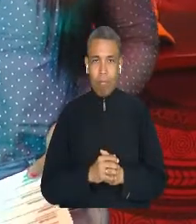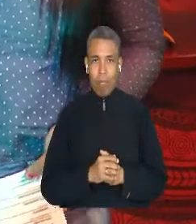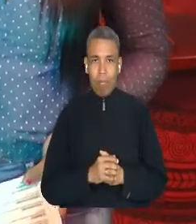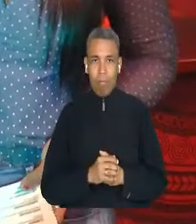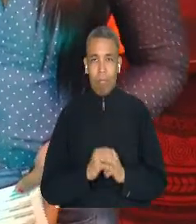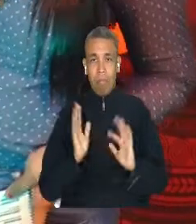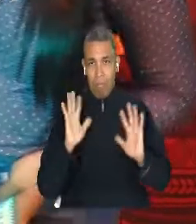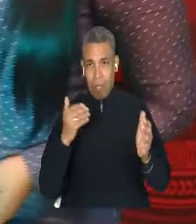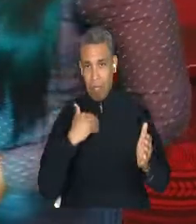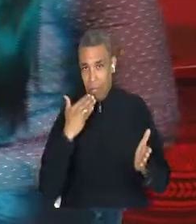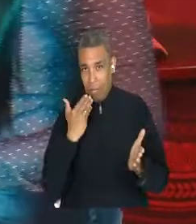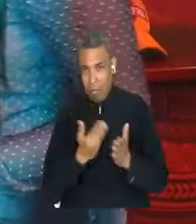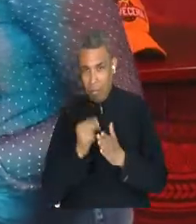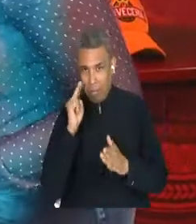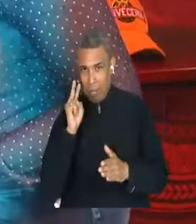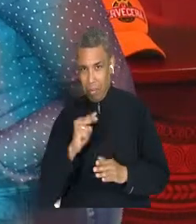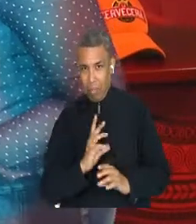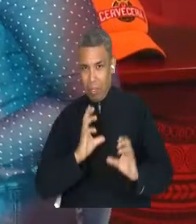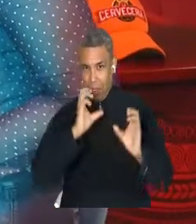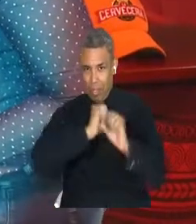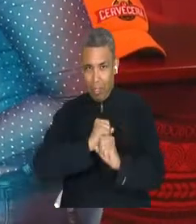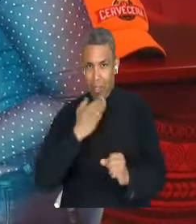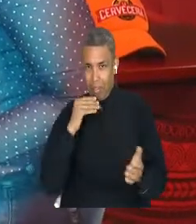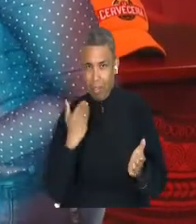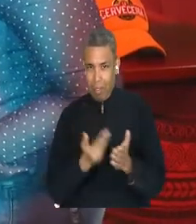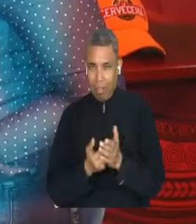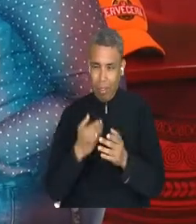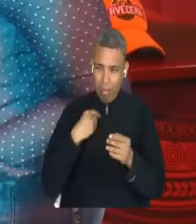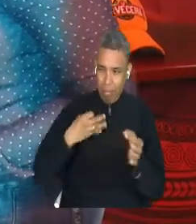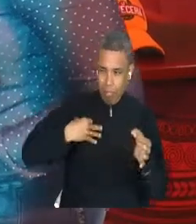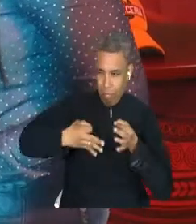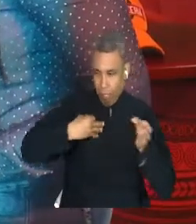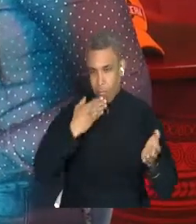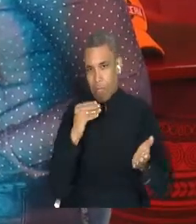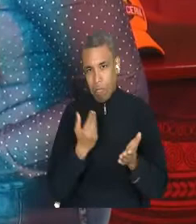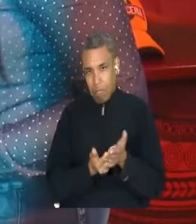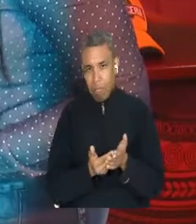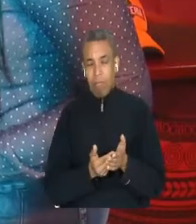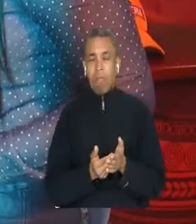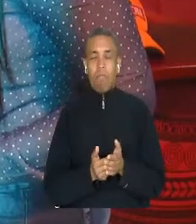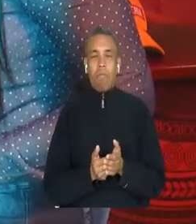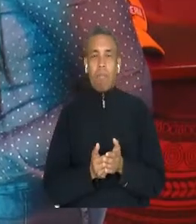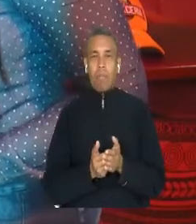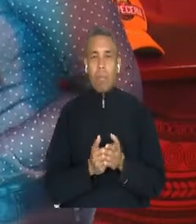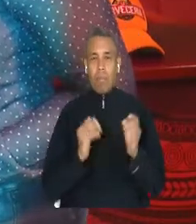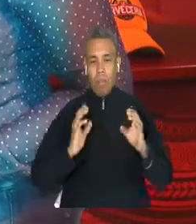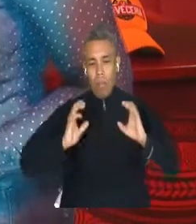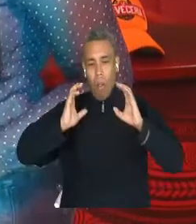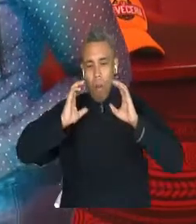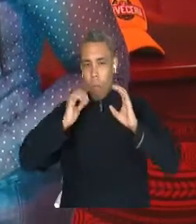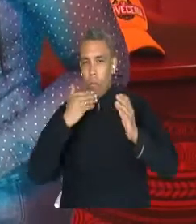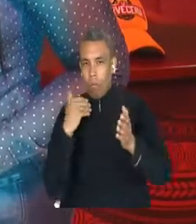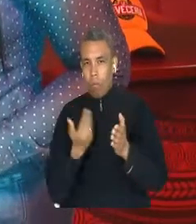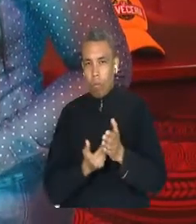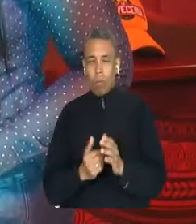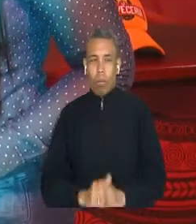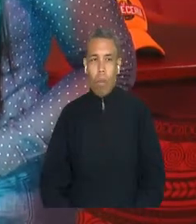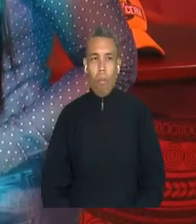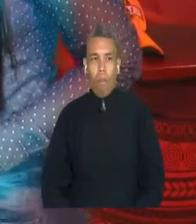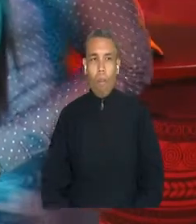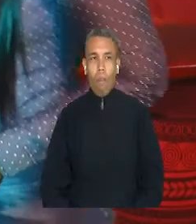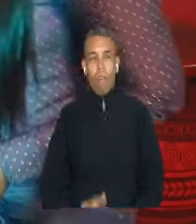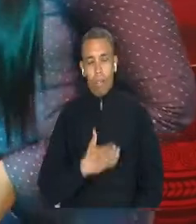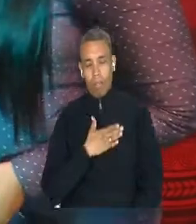la cervecería. Recuerde que esto es En Casa. Pablo, muchísimas gracias por acompañarnos y por traernos esta deliciosa comida aquí en la cervecería. Que esté muy